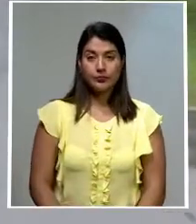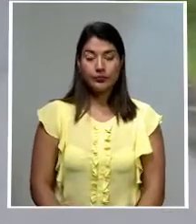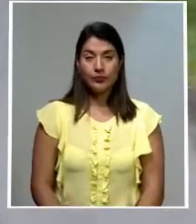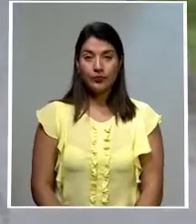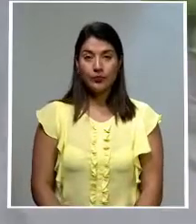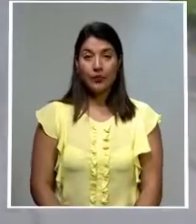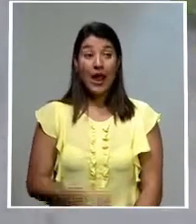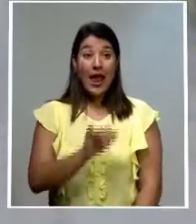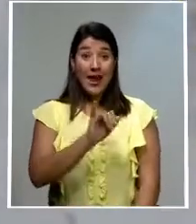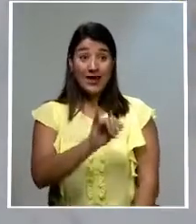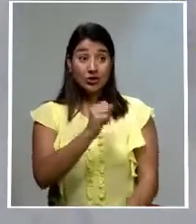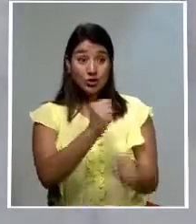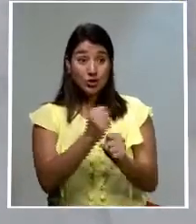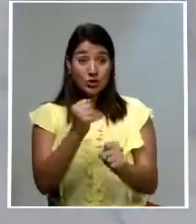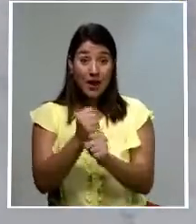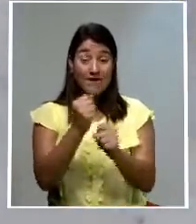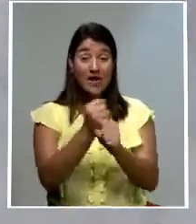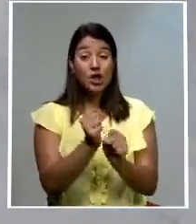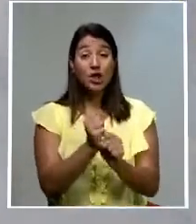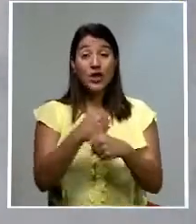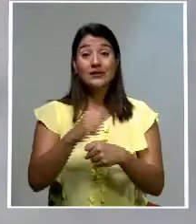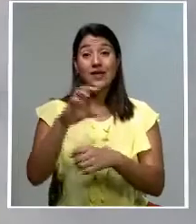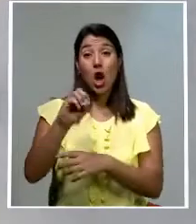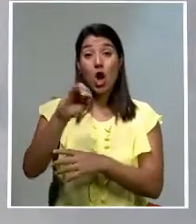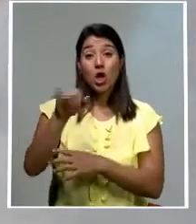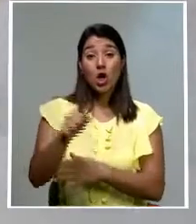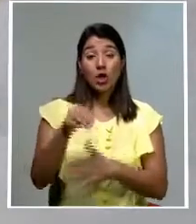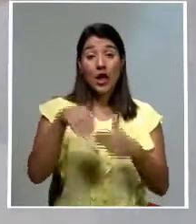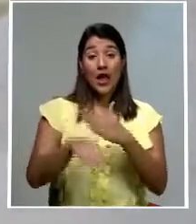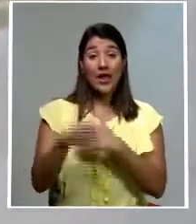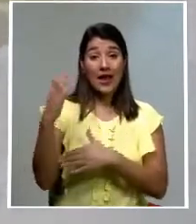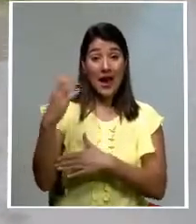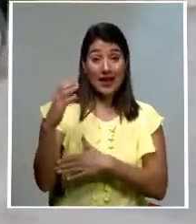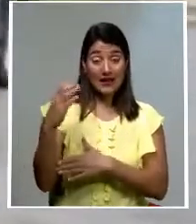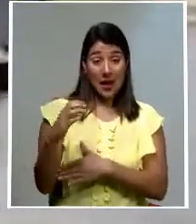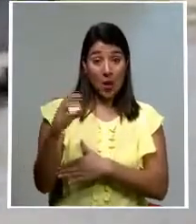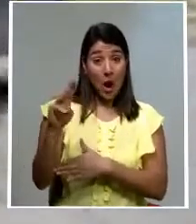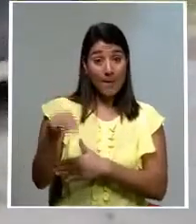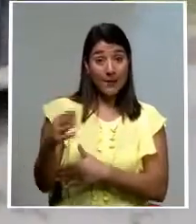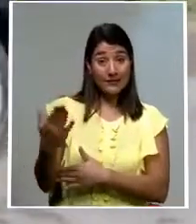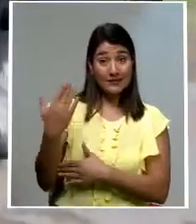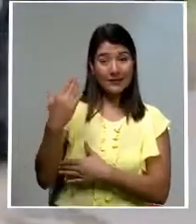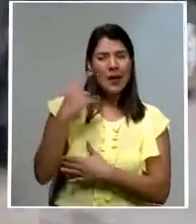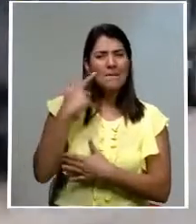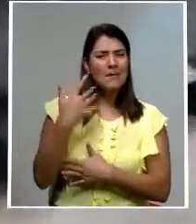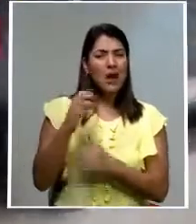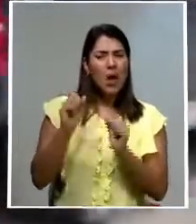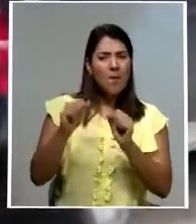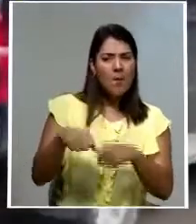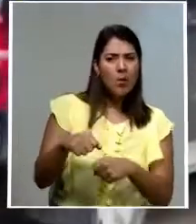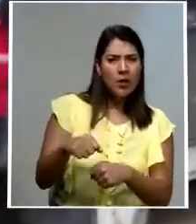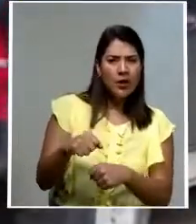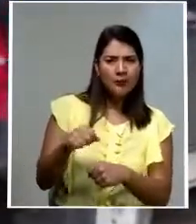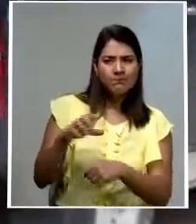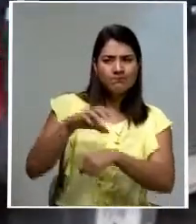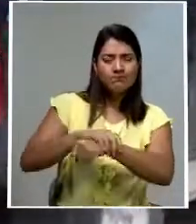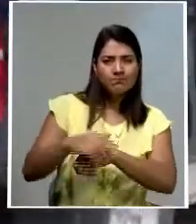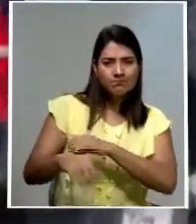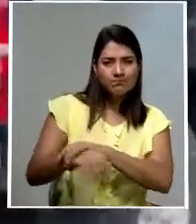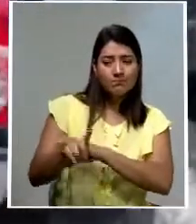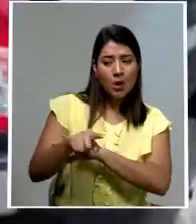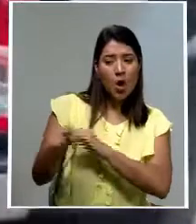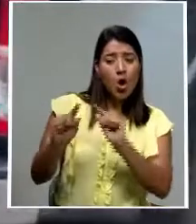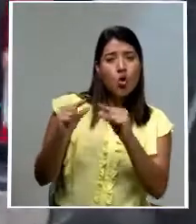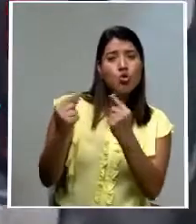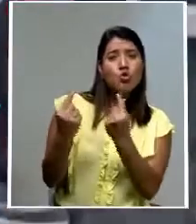Estos son parte de los operativos realizados por el OIJ en Cartago el pasado martes con la intención de desarticular una presunta banda dedicada al robo